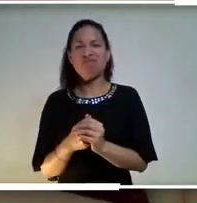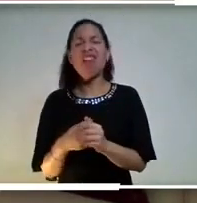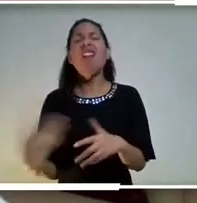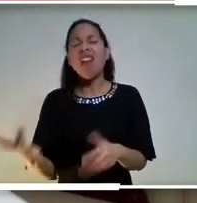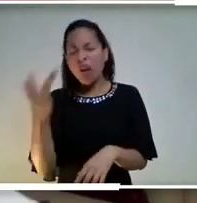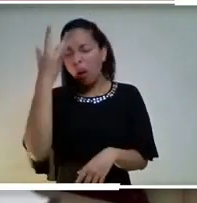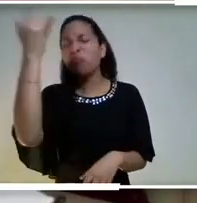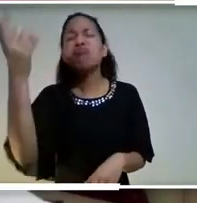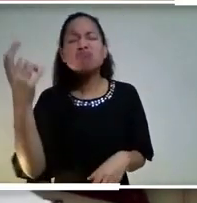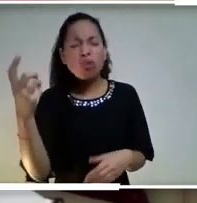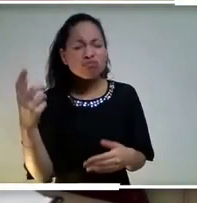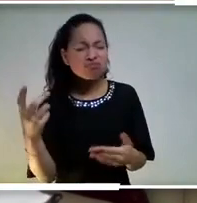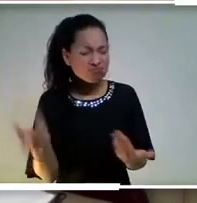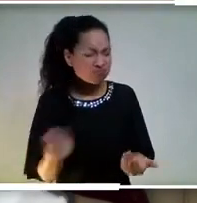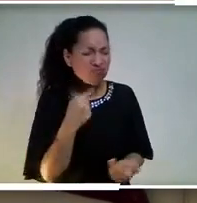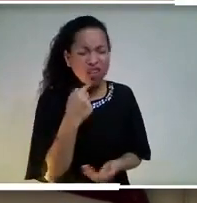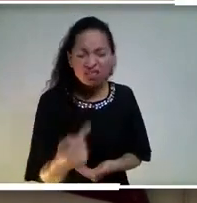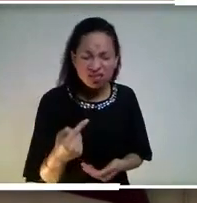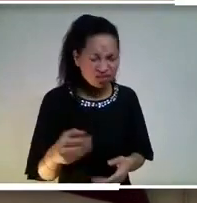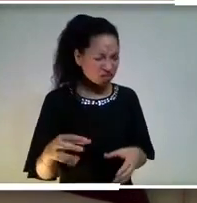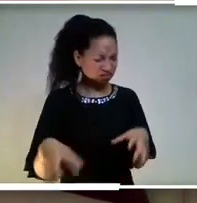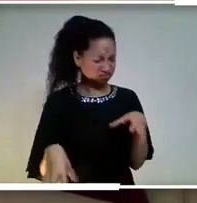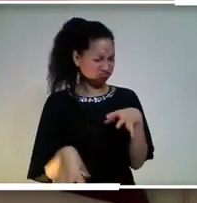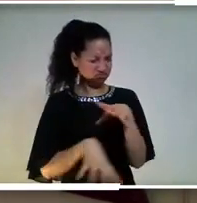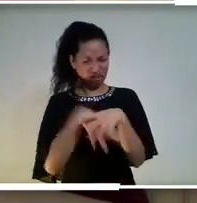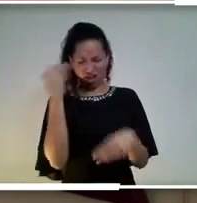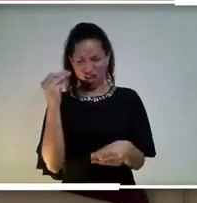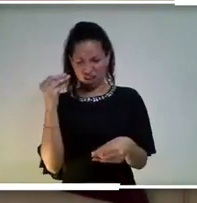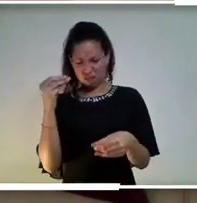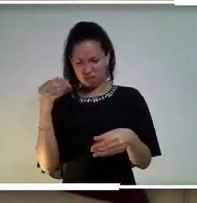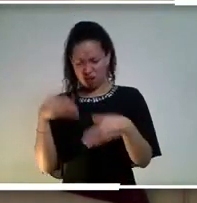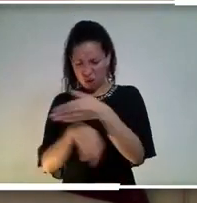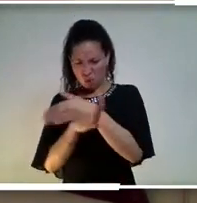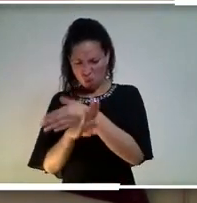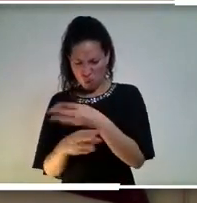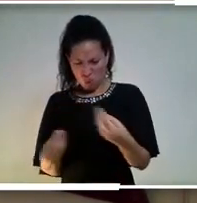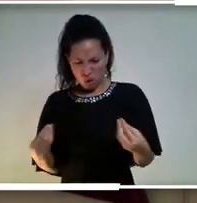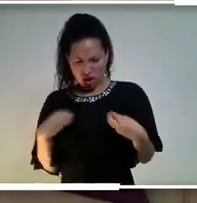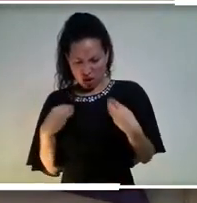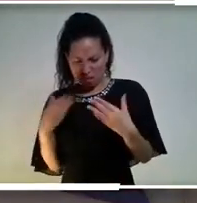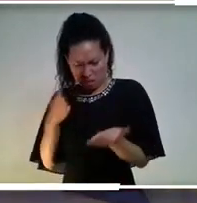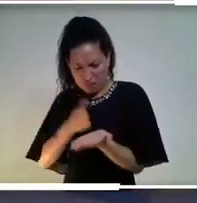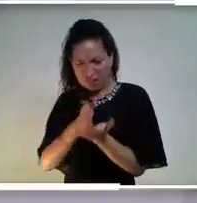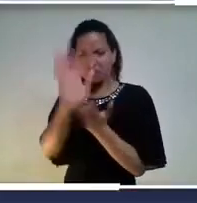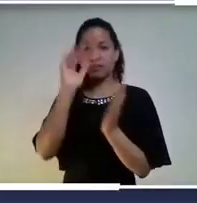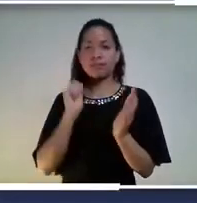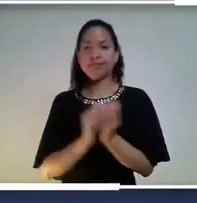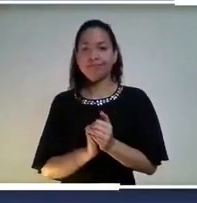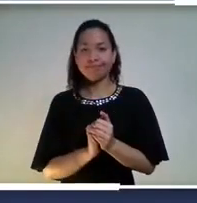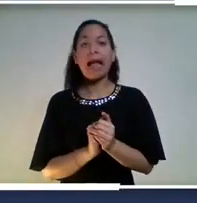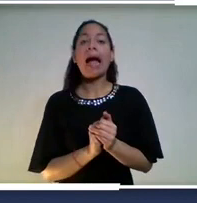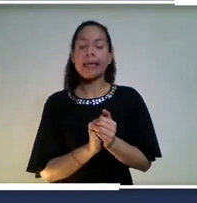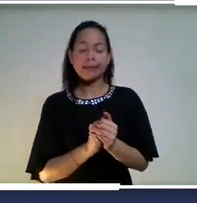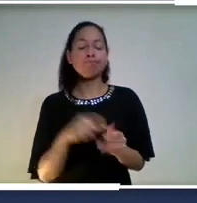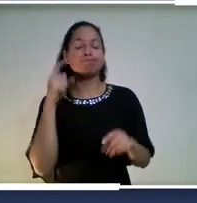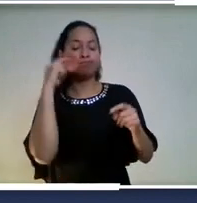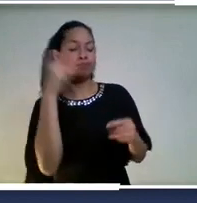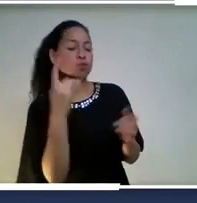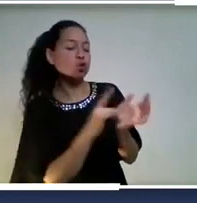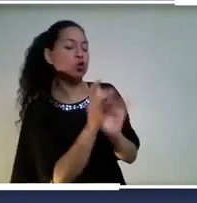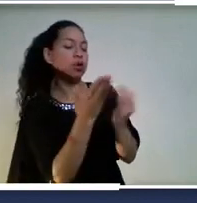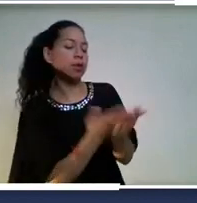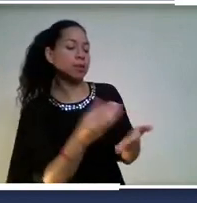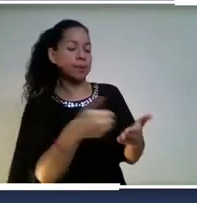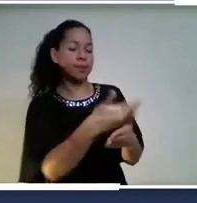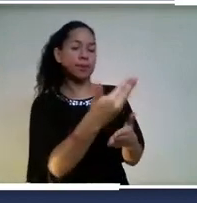palabra del enemigo de dios vamos al génesis capítulo 3 versículo 4 ahí tenemos donde comenzó todo el problema